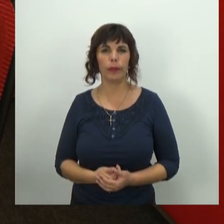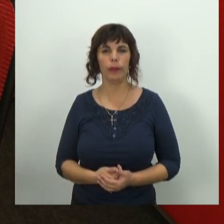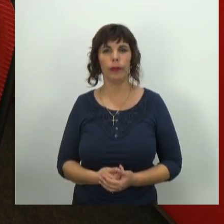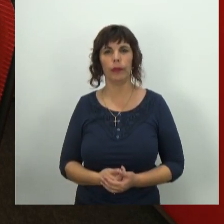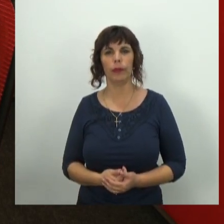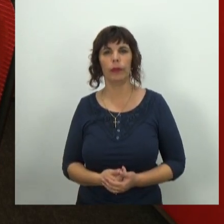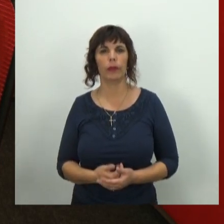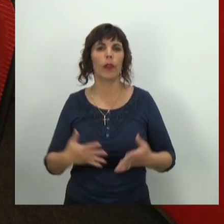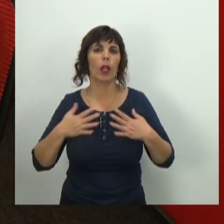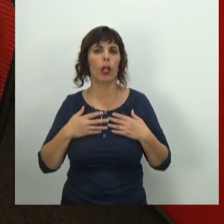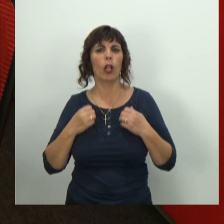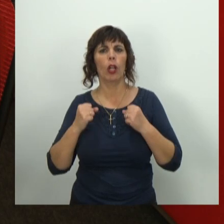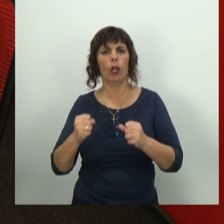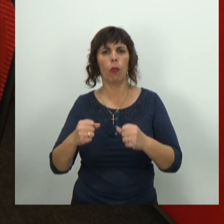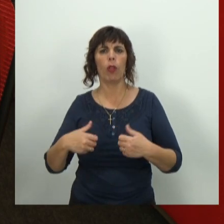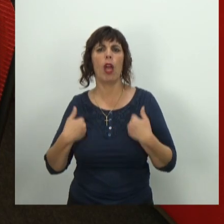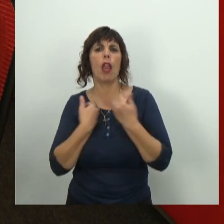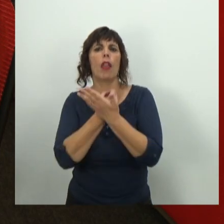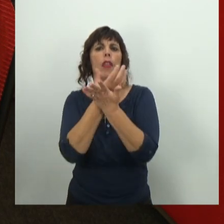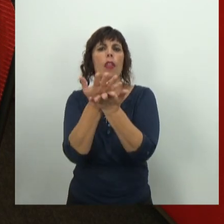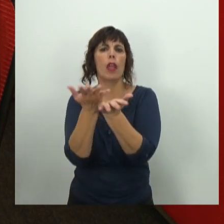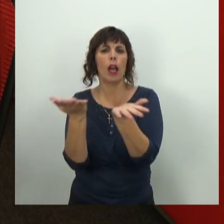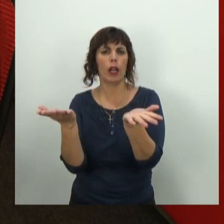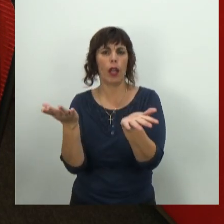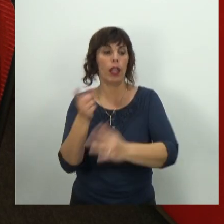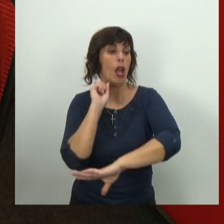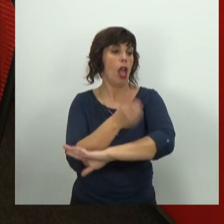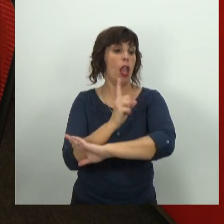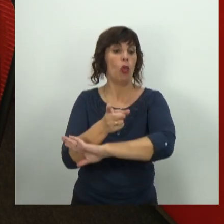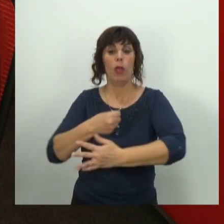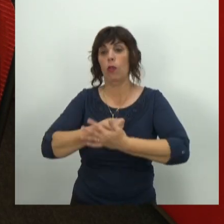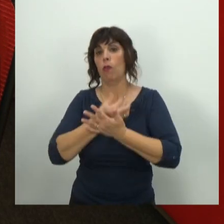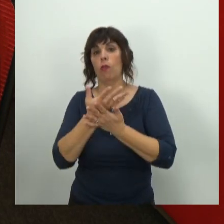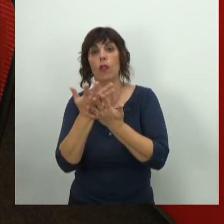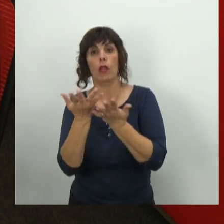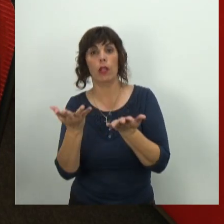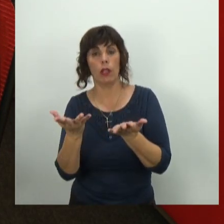que el poder de la gracia, el dominio de la gracia,